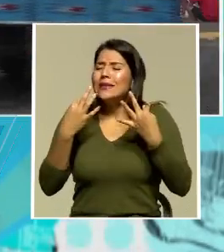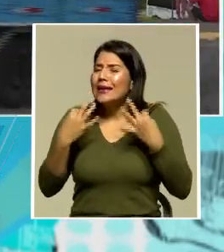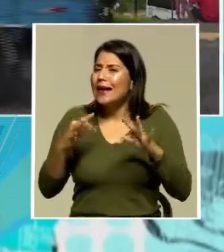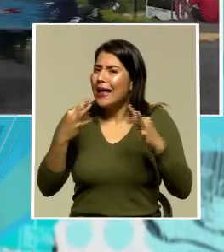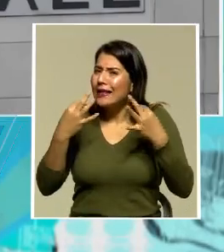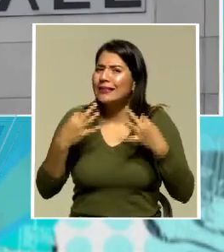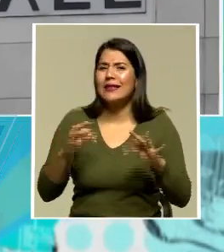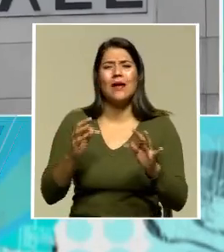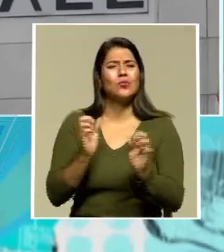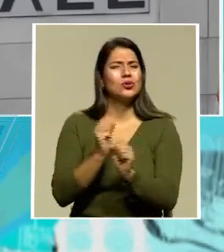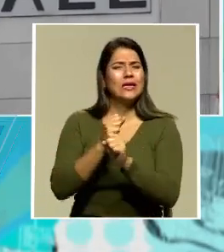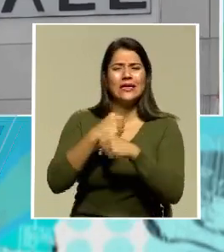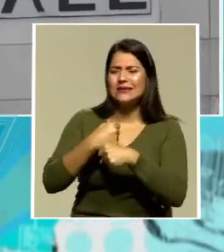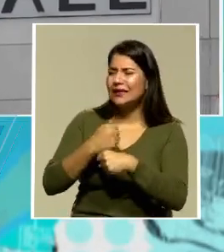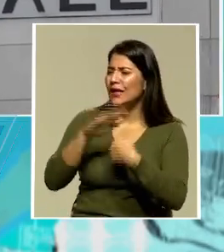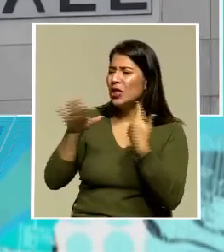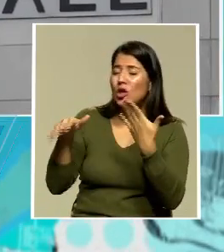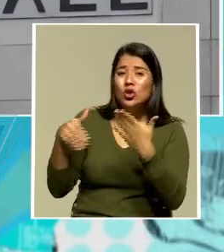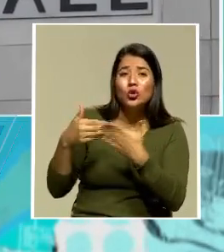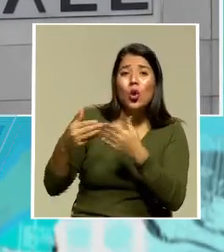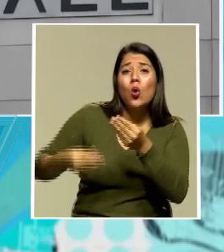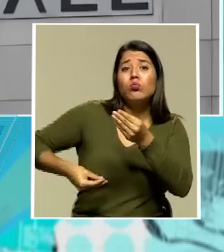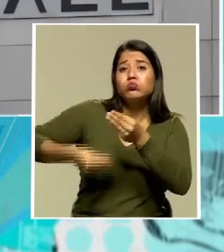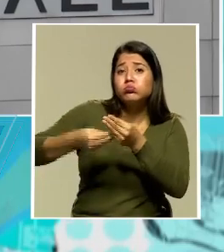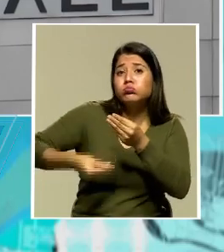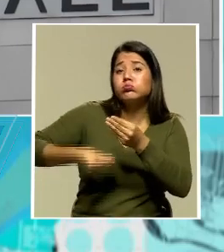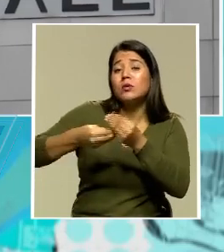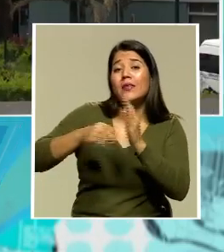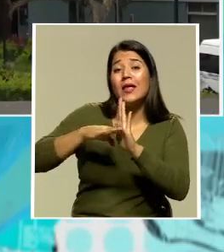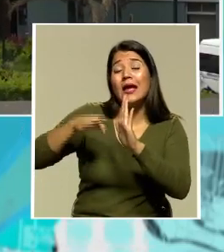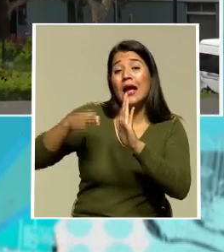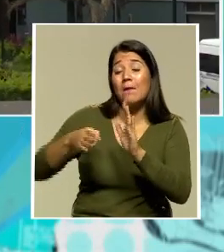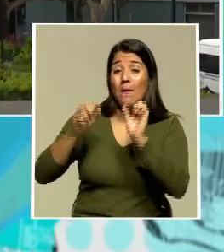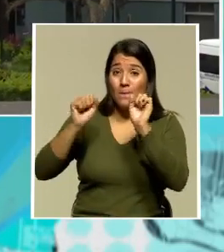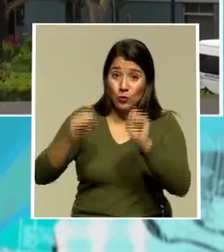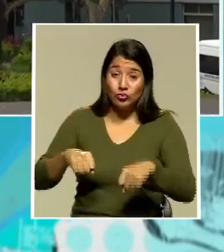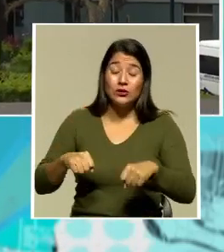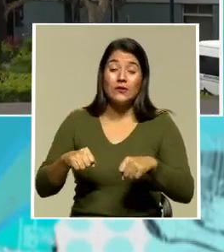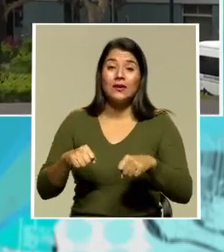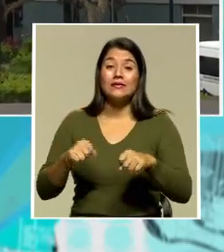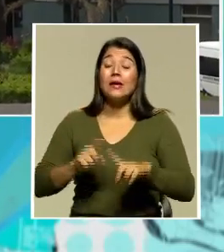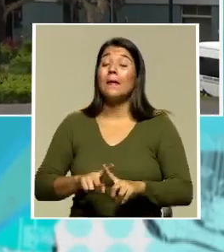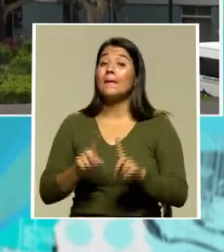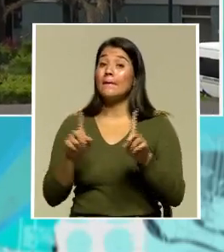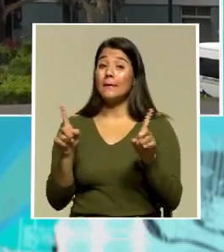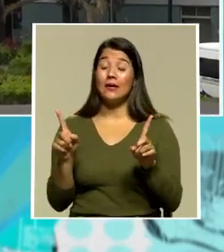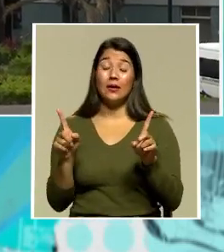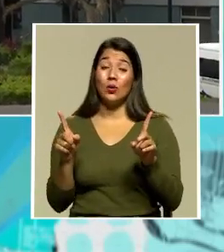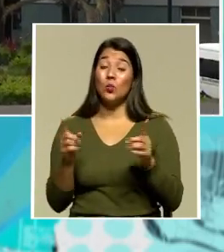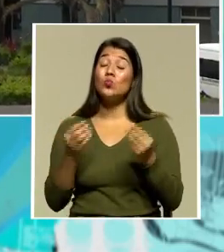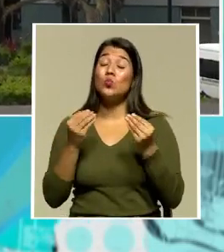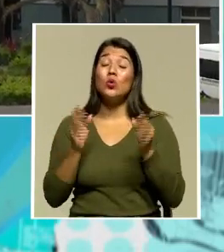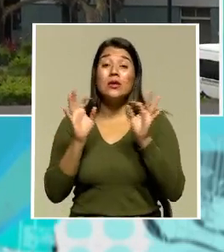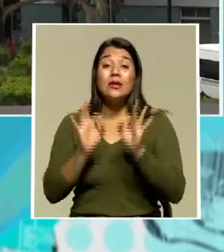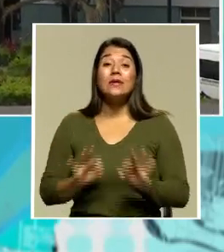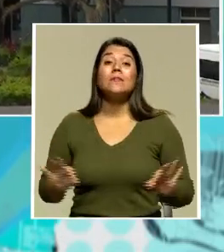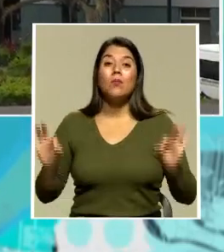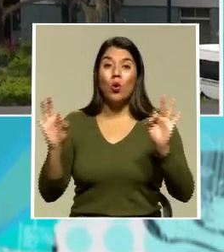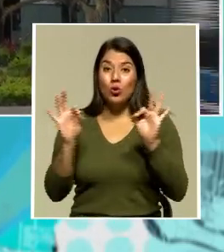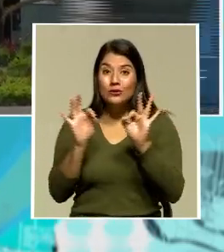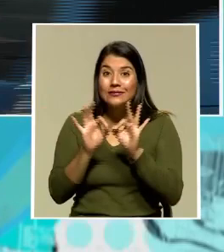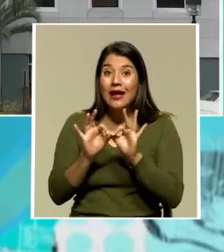cantidad de reconversiones posibles para tener la mayor cantidad de camas posibles. Sin embargo, es importante que